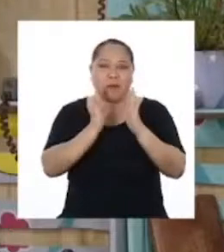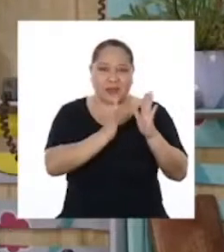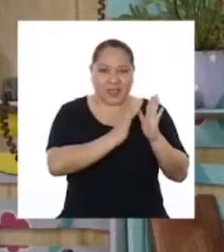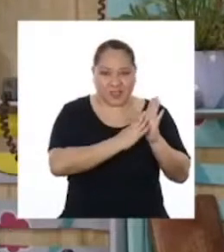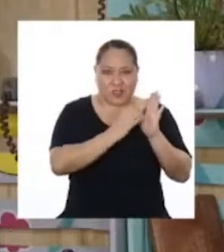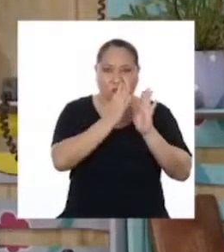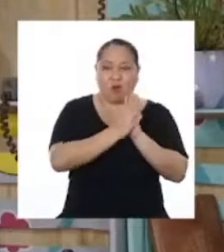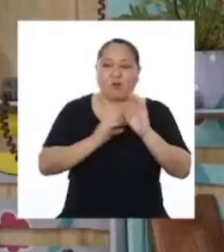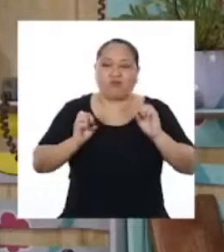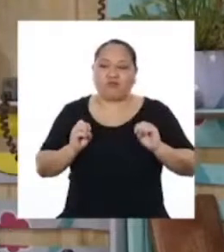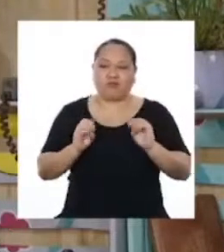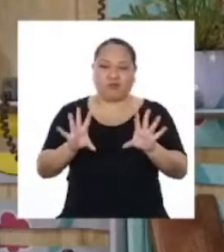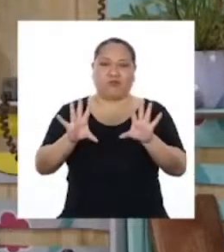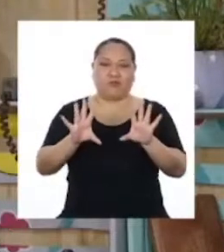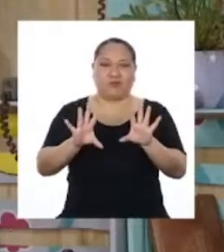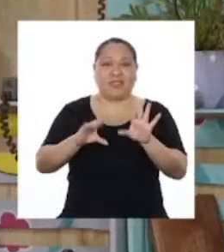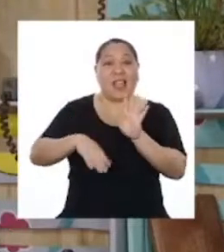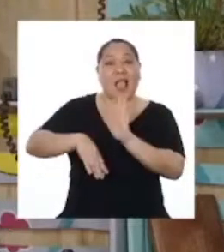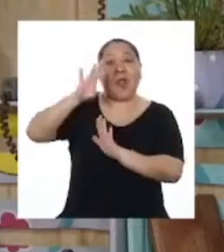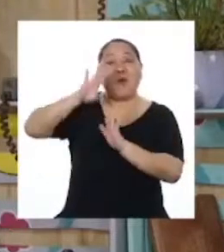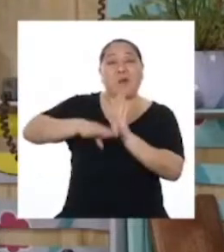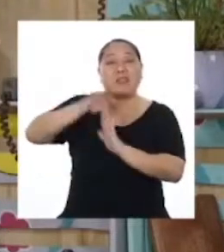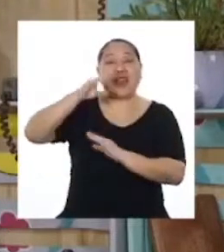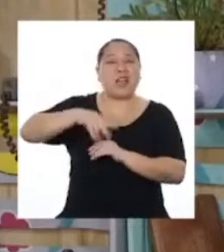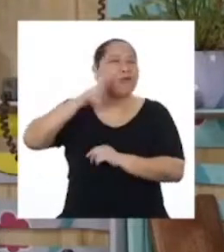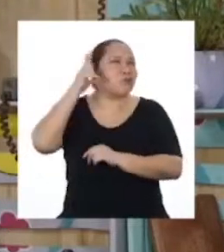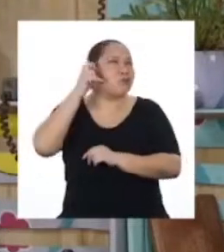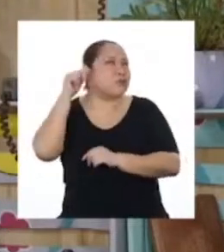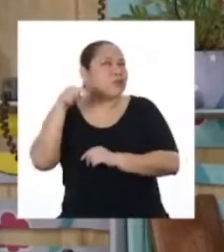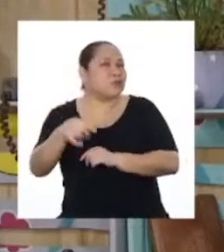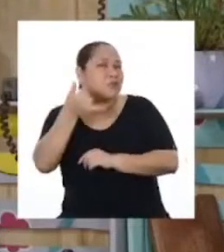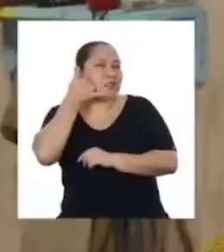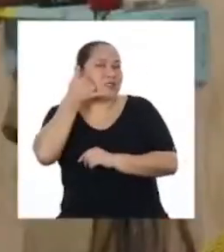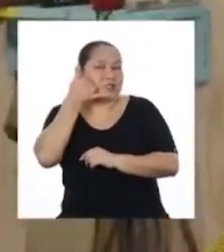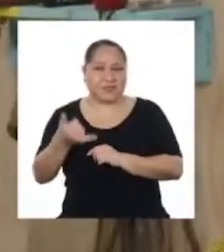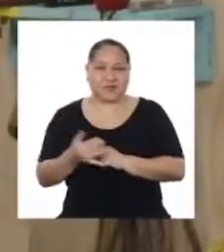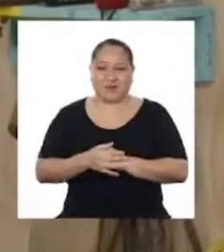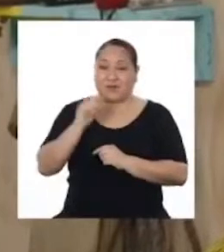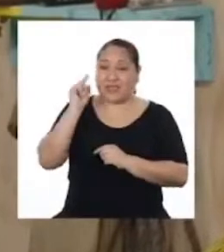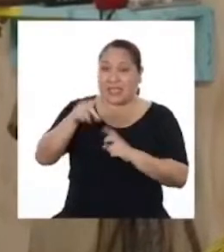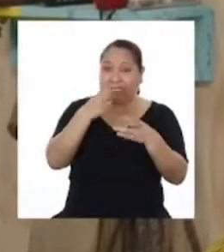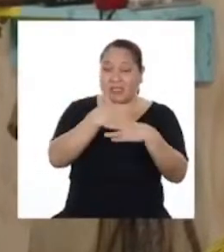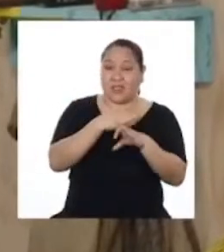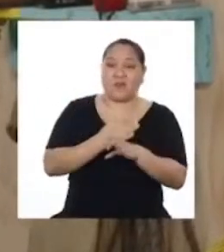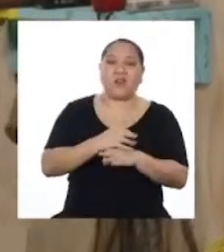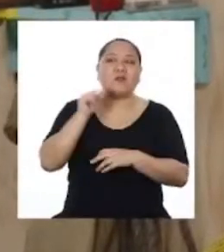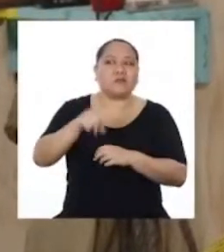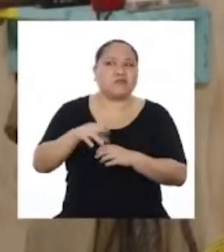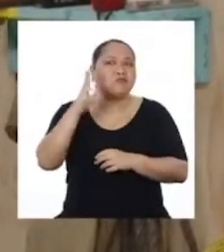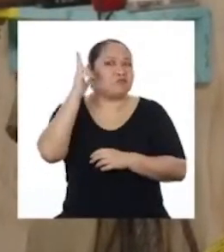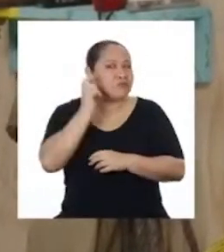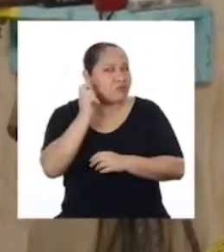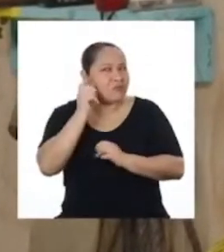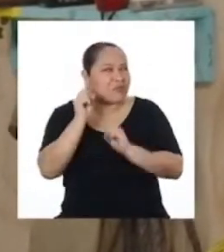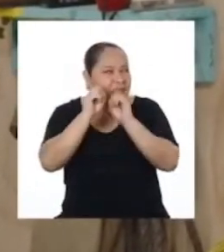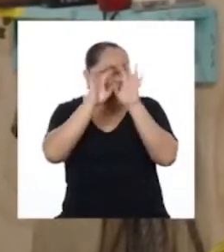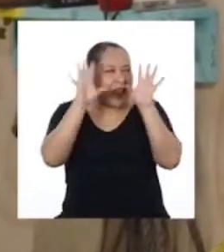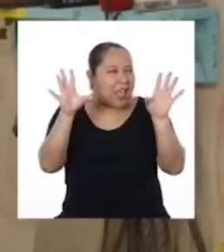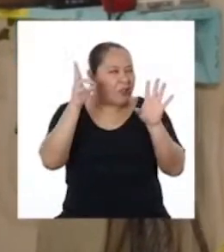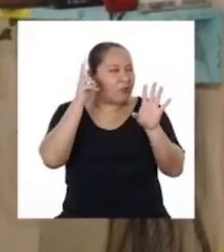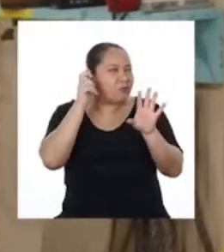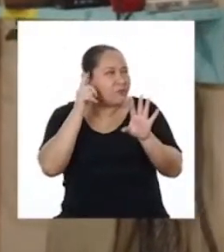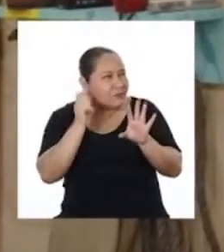Un parlante para ampliar el volumen del teléfono celular. De este modo, pudieron escuchar mejor los audios